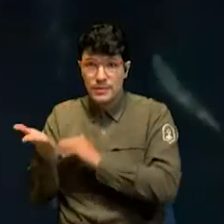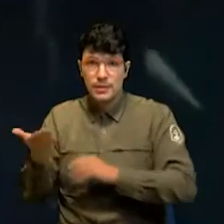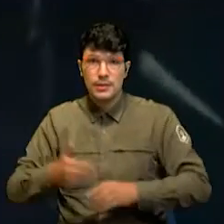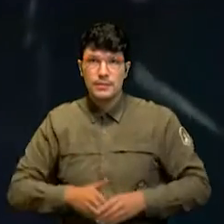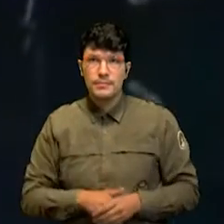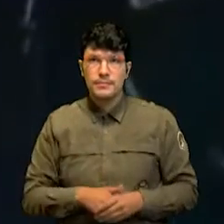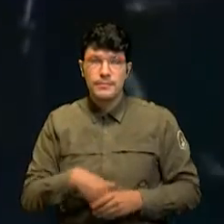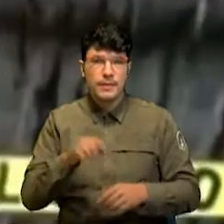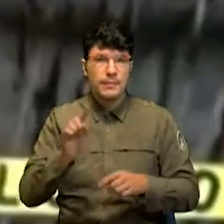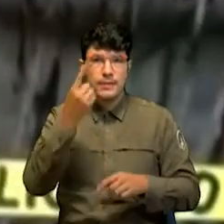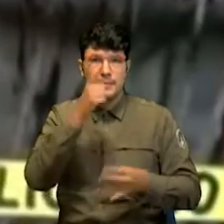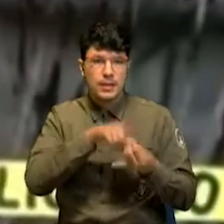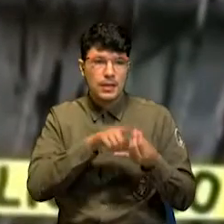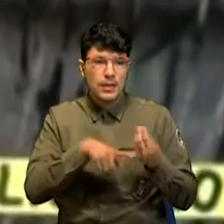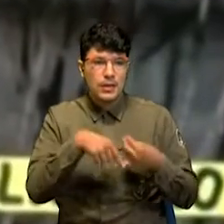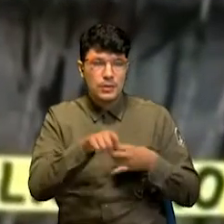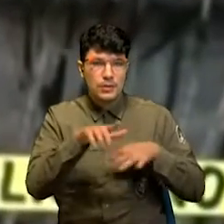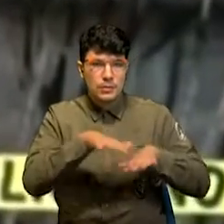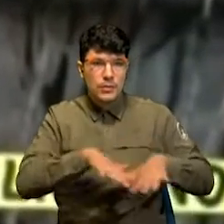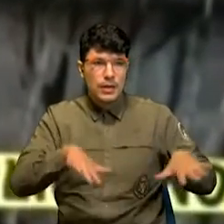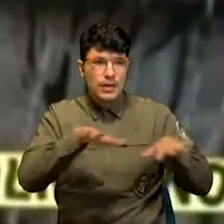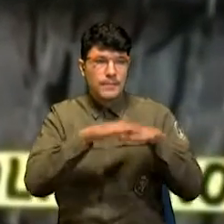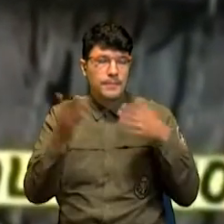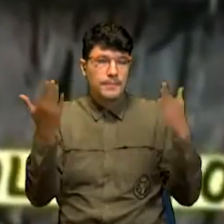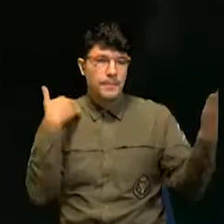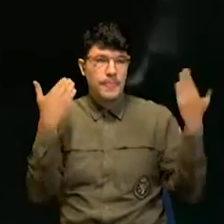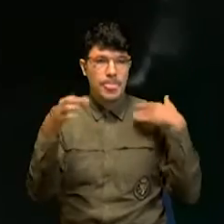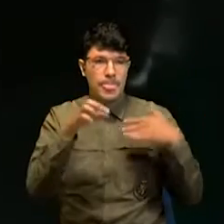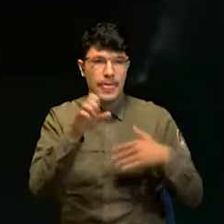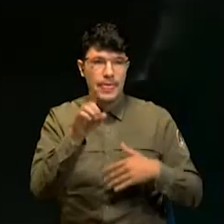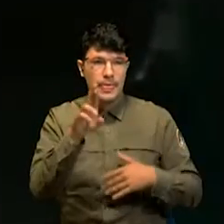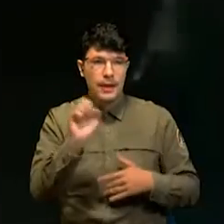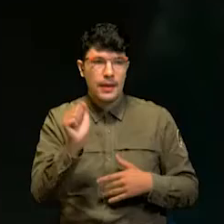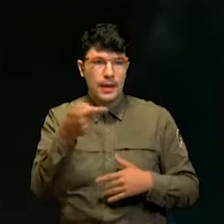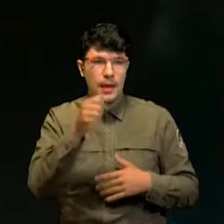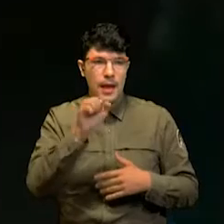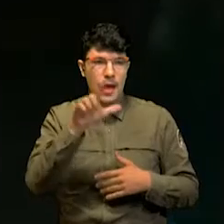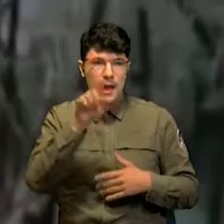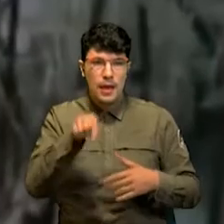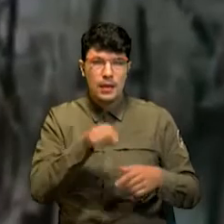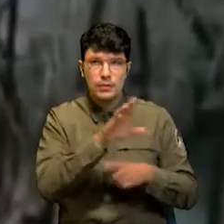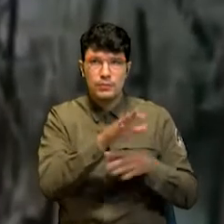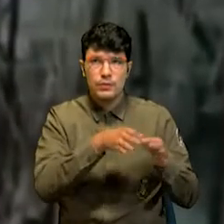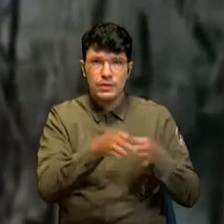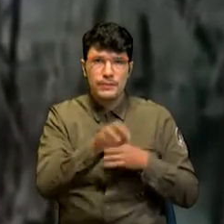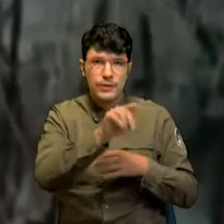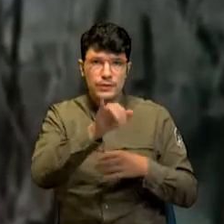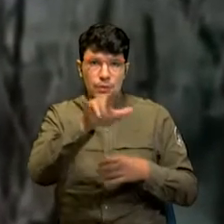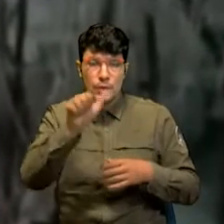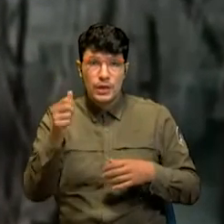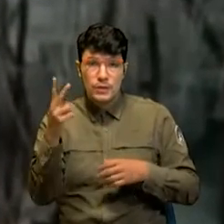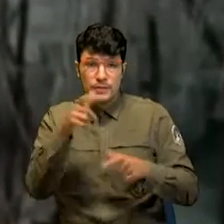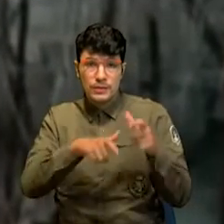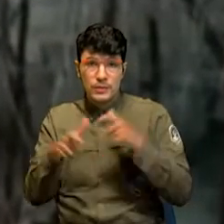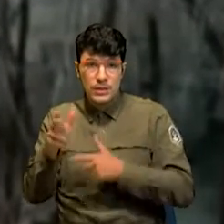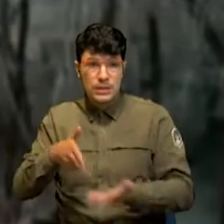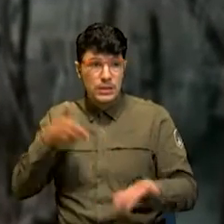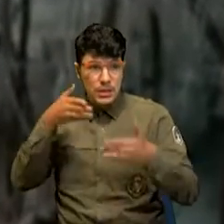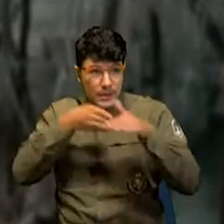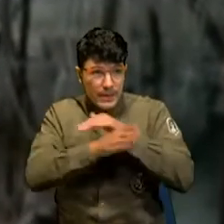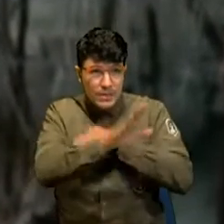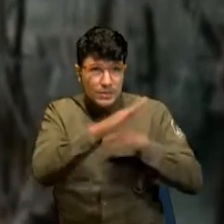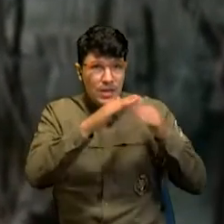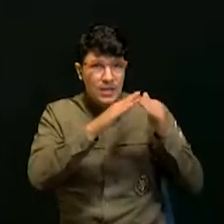el primer caso ocurrió en la vereda pedregales del municipio del zulia donde dos sujetos armados irrumpieron por la parte trasera de la vivienda del ganadero carlos